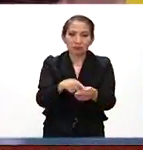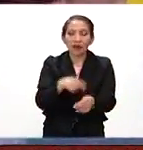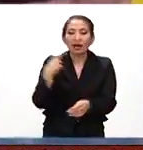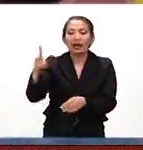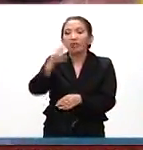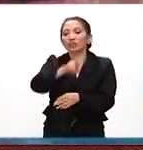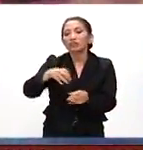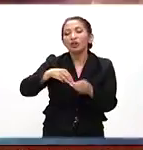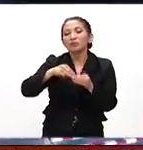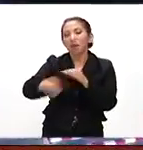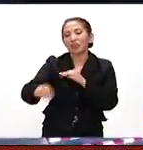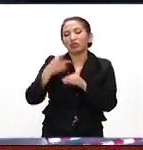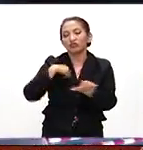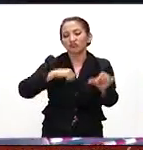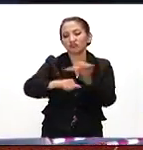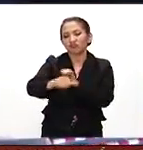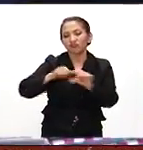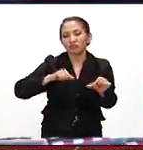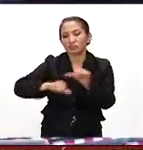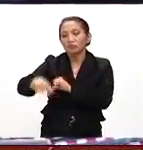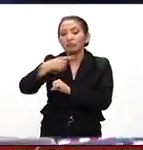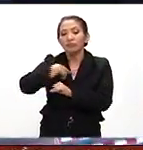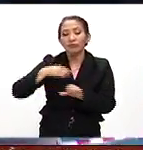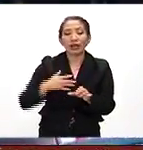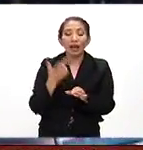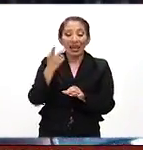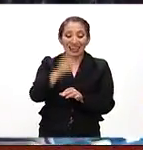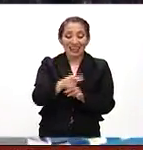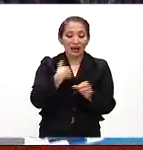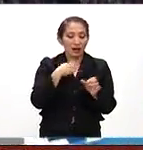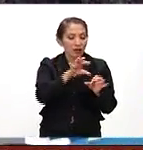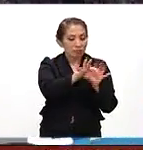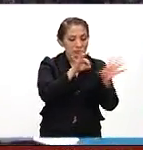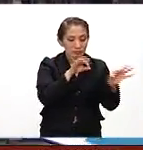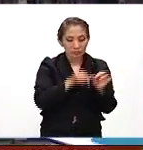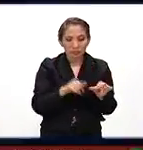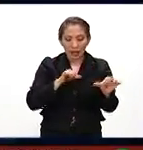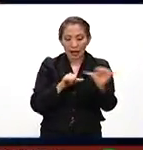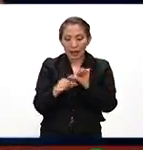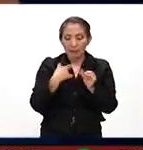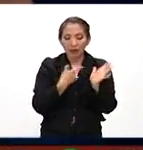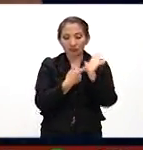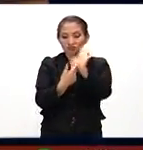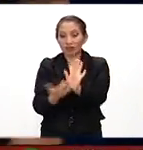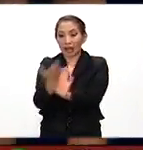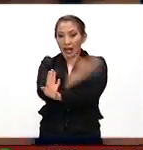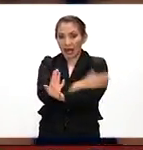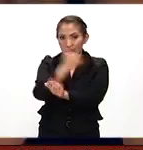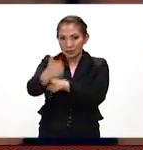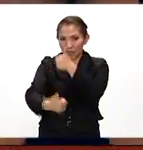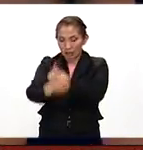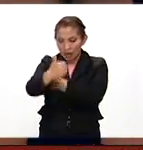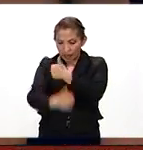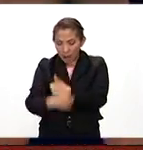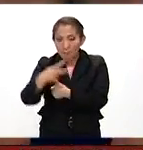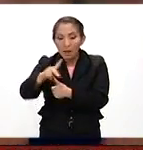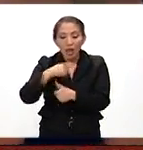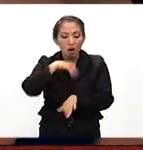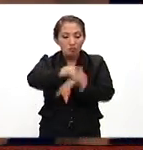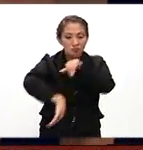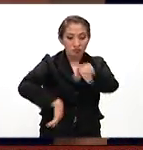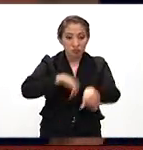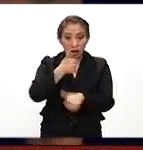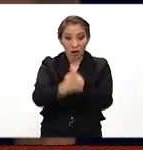los 200 metros combinados. Las formaciones de los relevos deben ser dadas a conocer la noche previa a la carrera, pero los